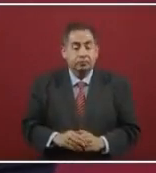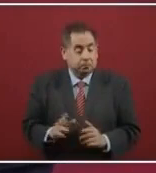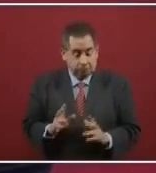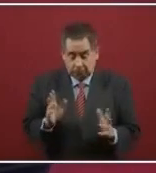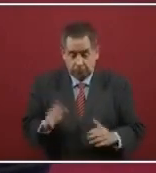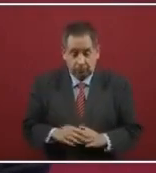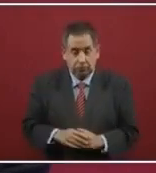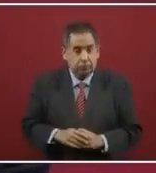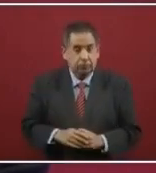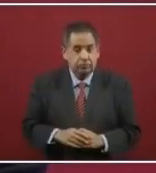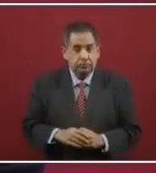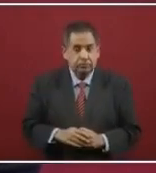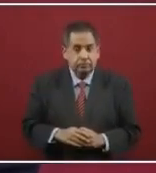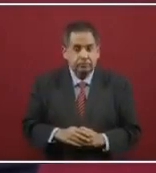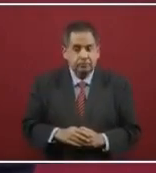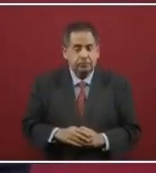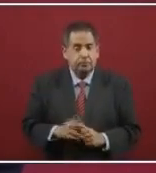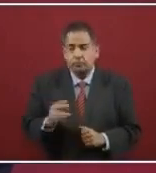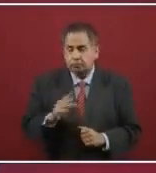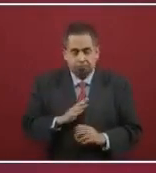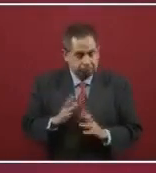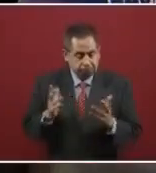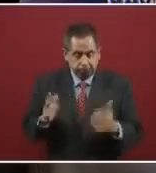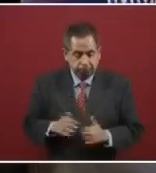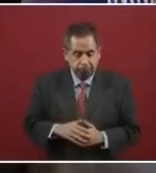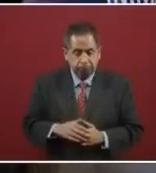no hay